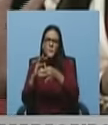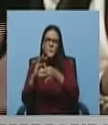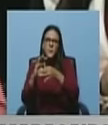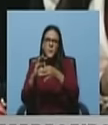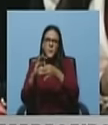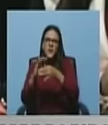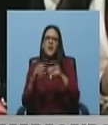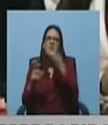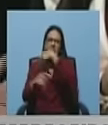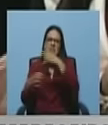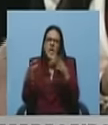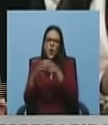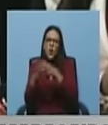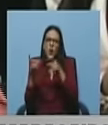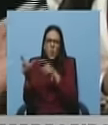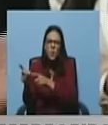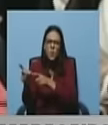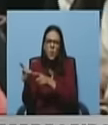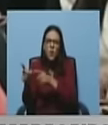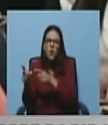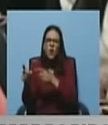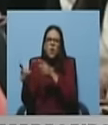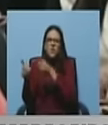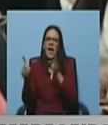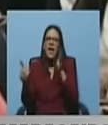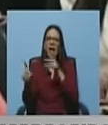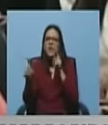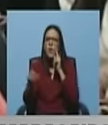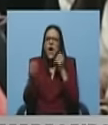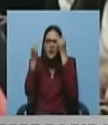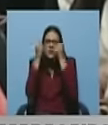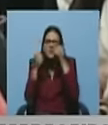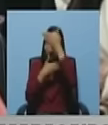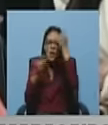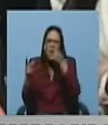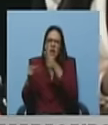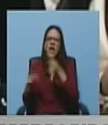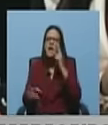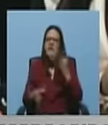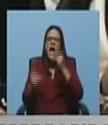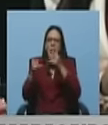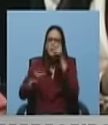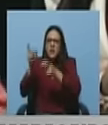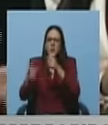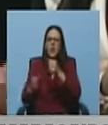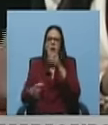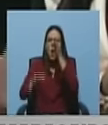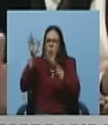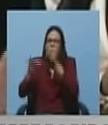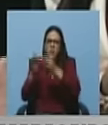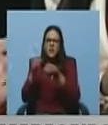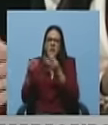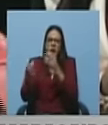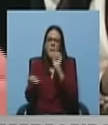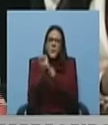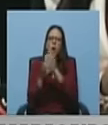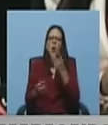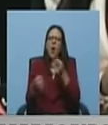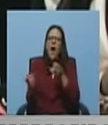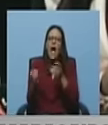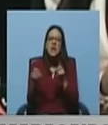de este grupo delictivo, porque ya está judicializado algunas personas, con hechos de